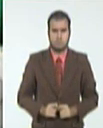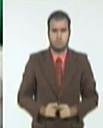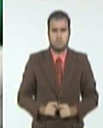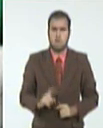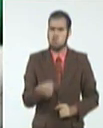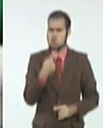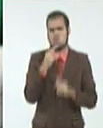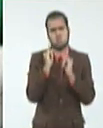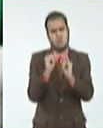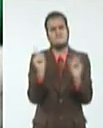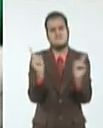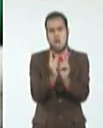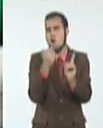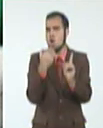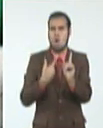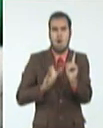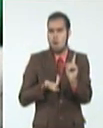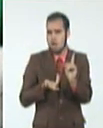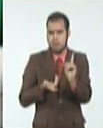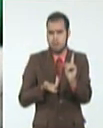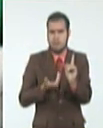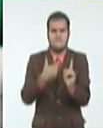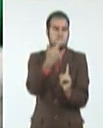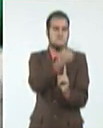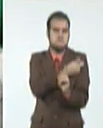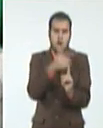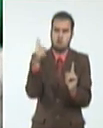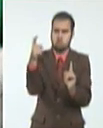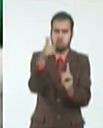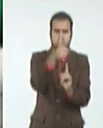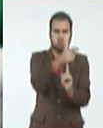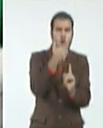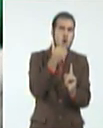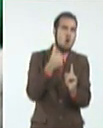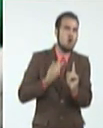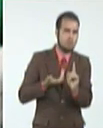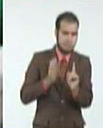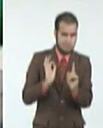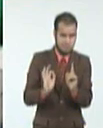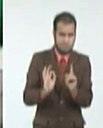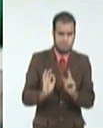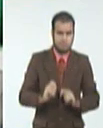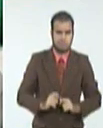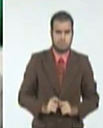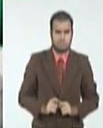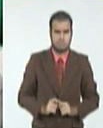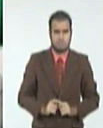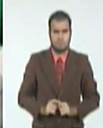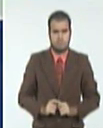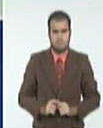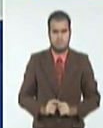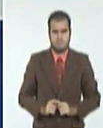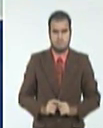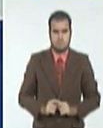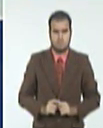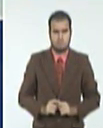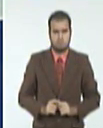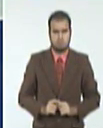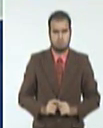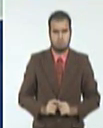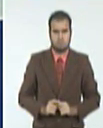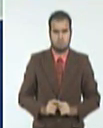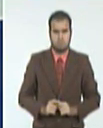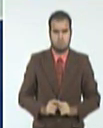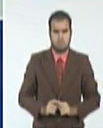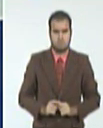el comportamiento de la intervención sanitaria, de la vacunación ya, ¿sí? Porque esta intervención,